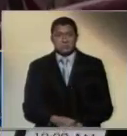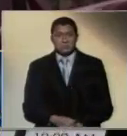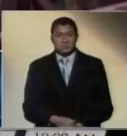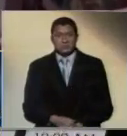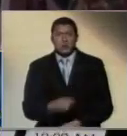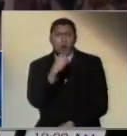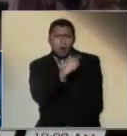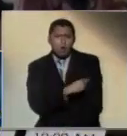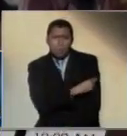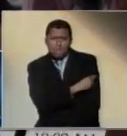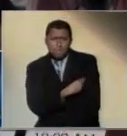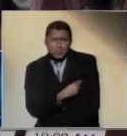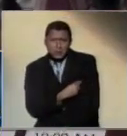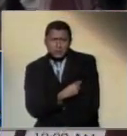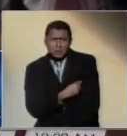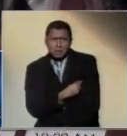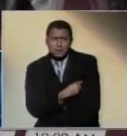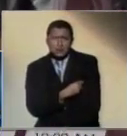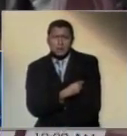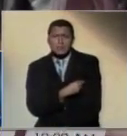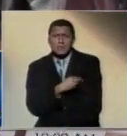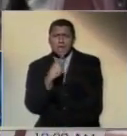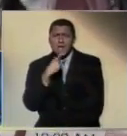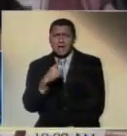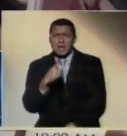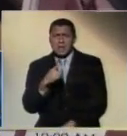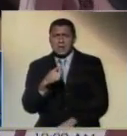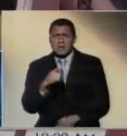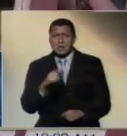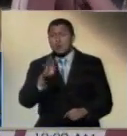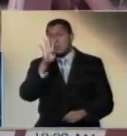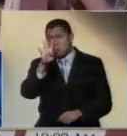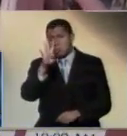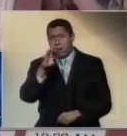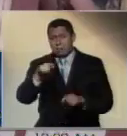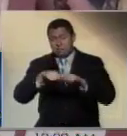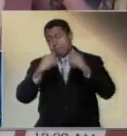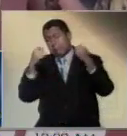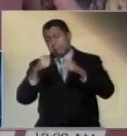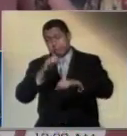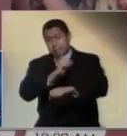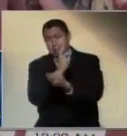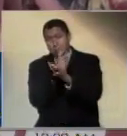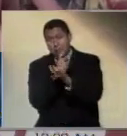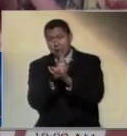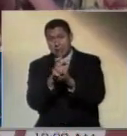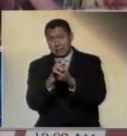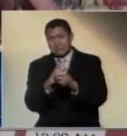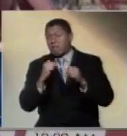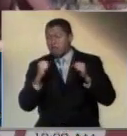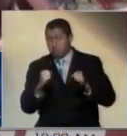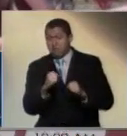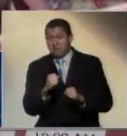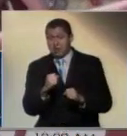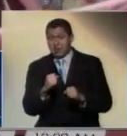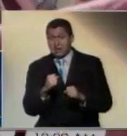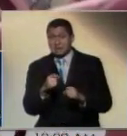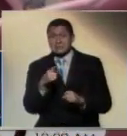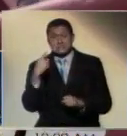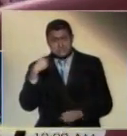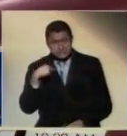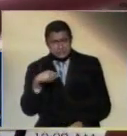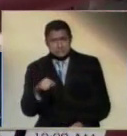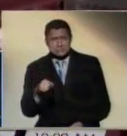hasta el hospital puesto de Cooper a Racetti. Se trasladaron 4 fracturados que iban con lesiones fuertes, de los cuales